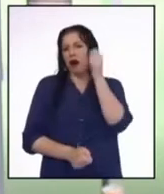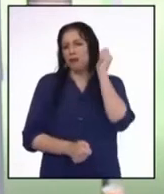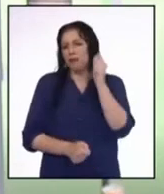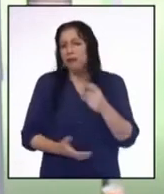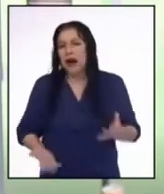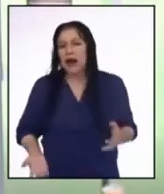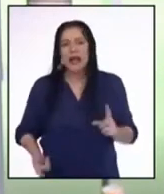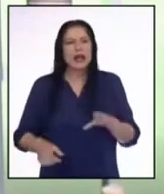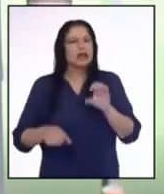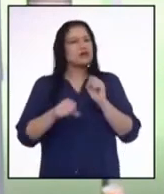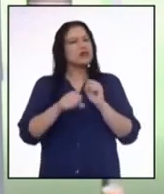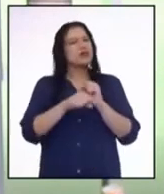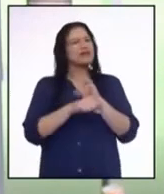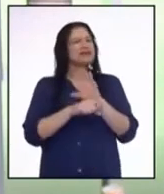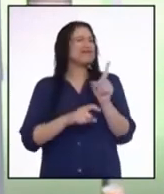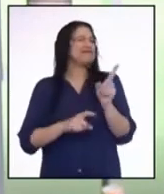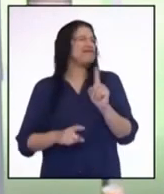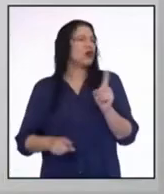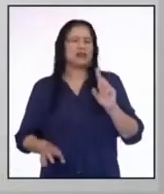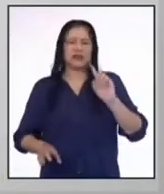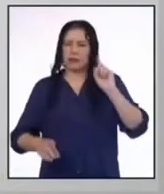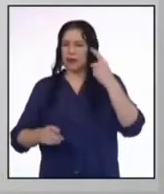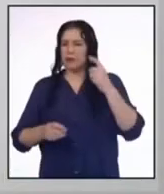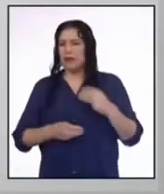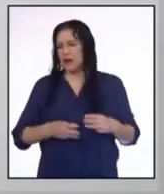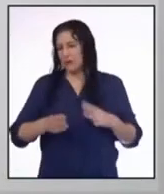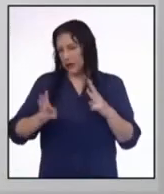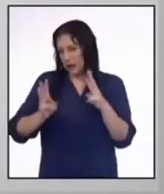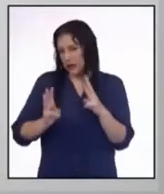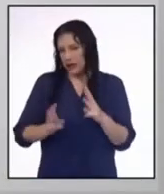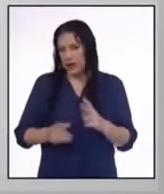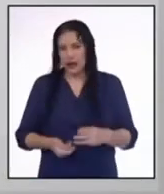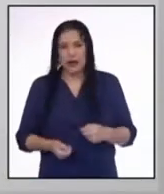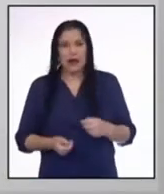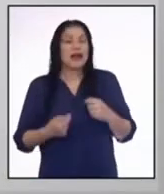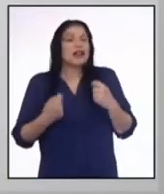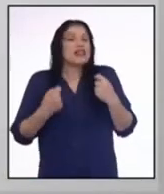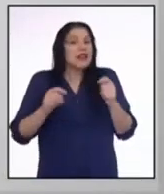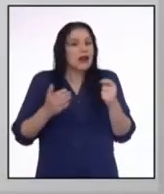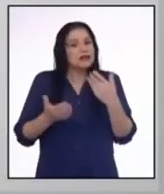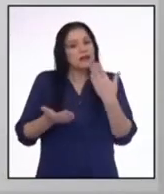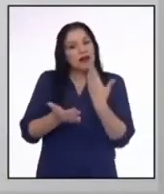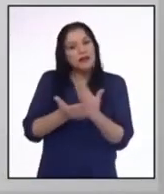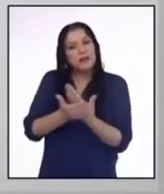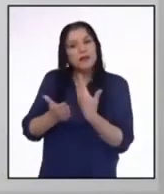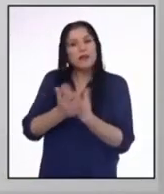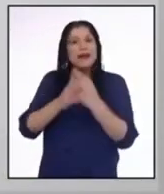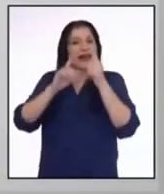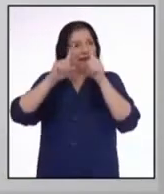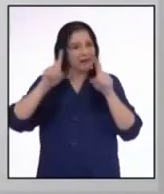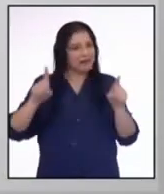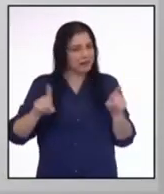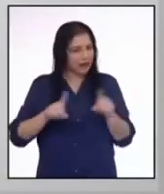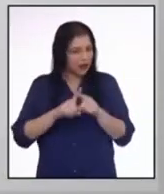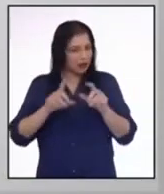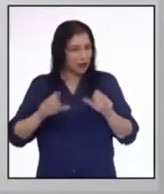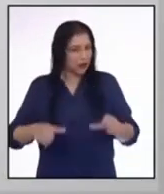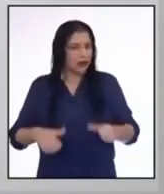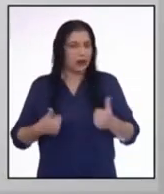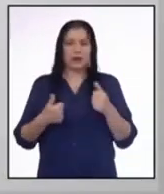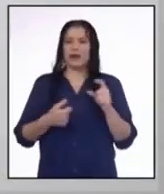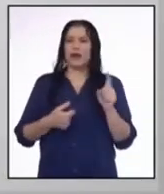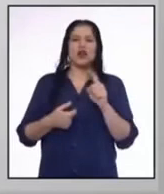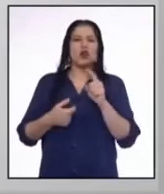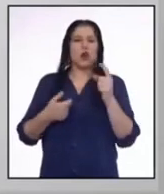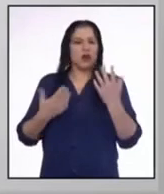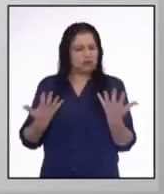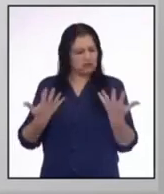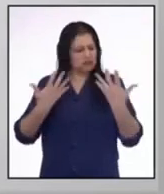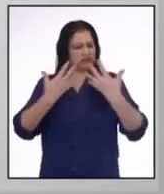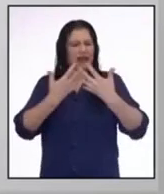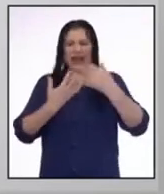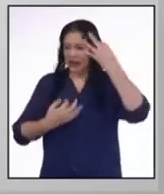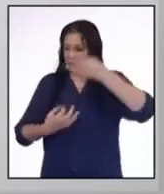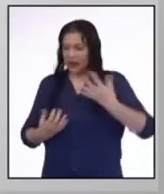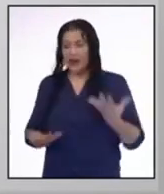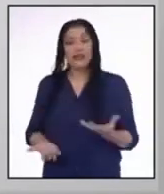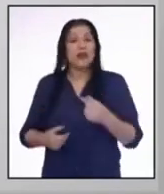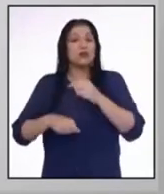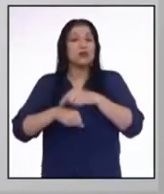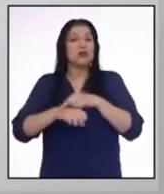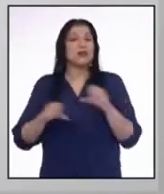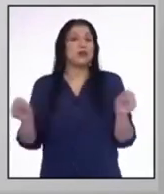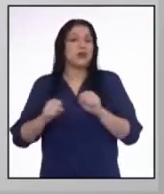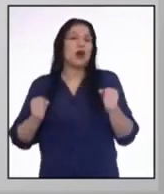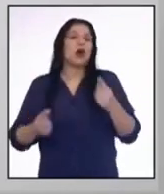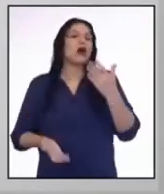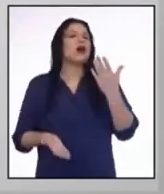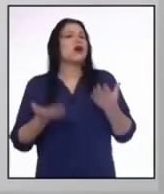hidráulicos. Sugiere que no es una primera opción. Intenta demostrar que el triángulo de la vida no se ajusta a la realidad o